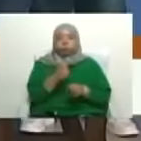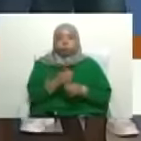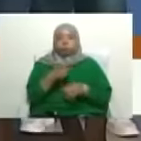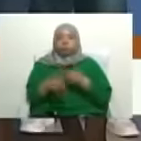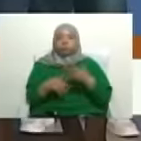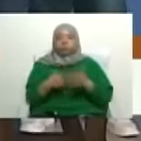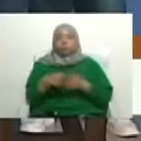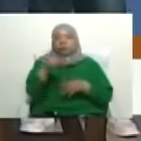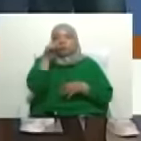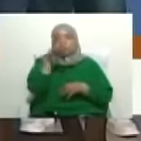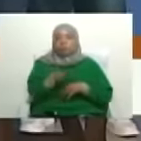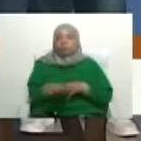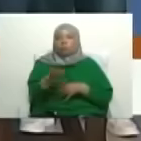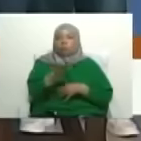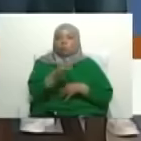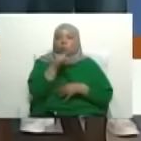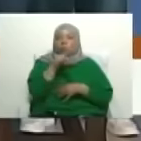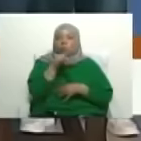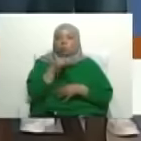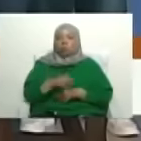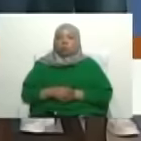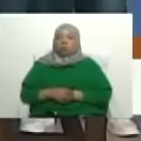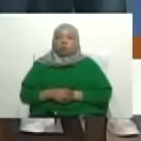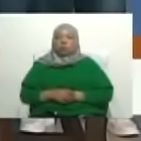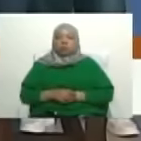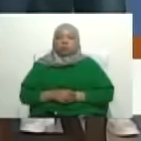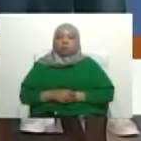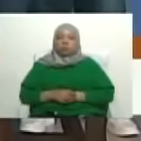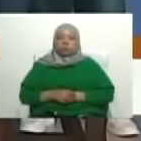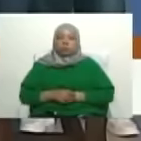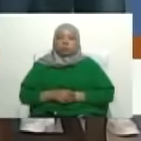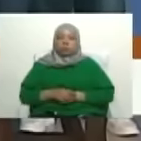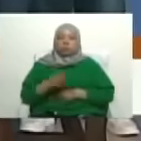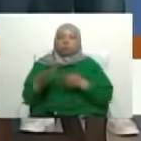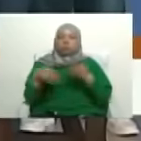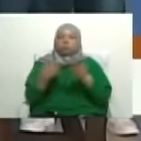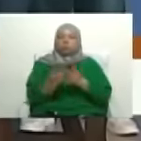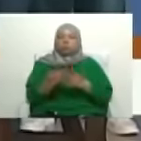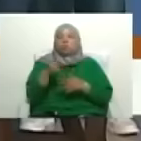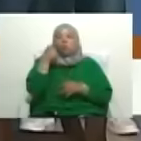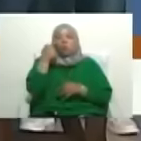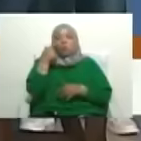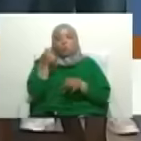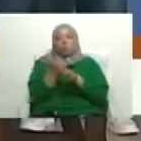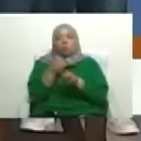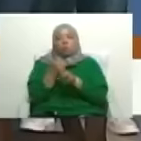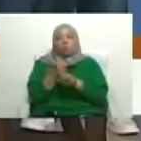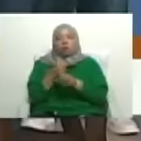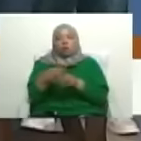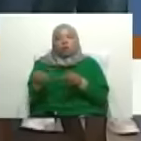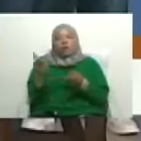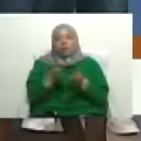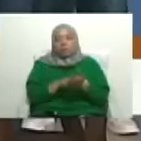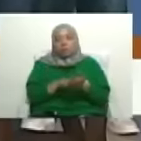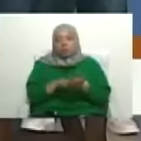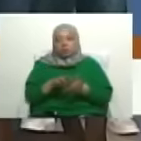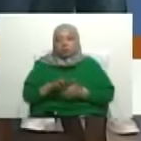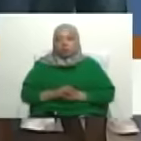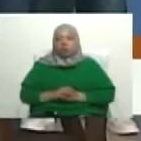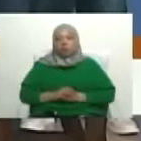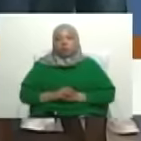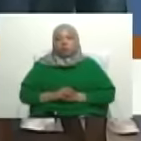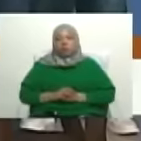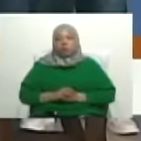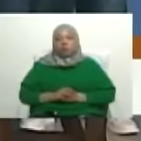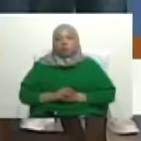tienes que... Aunque ayer con CNN se le volvió a ver el bojote, compulsión a la repetición. Pero tienes